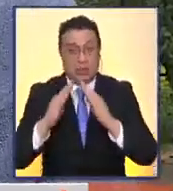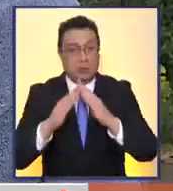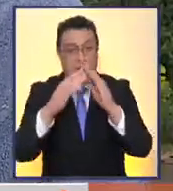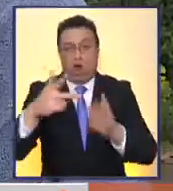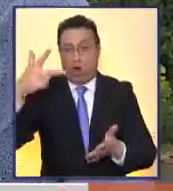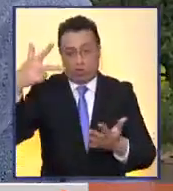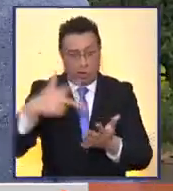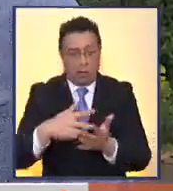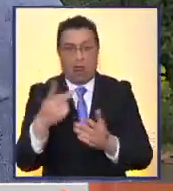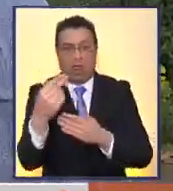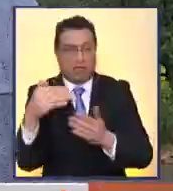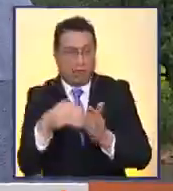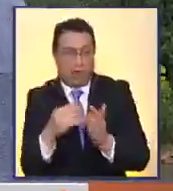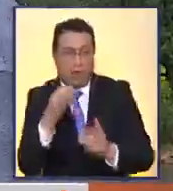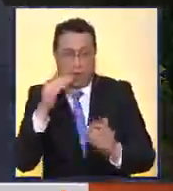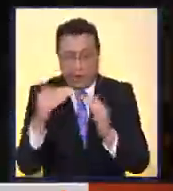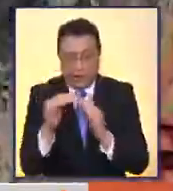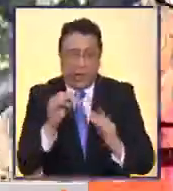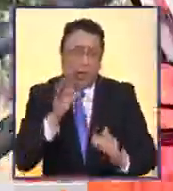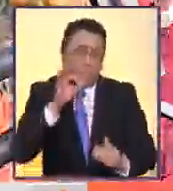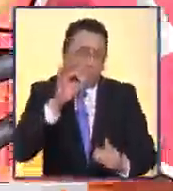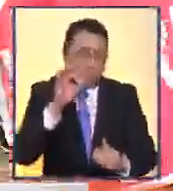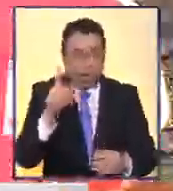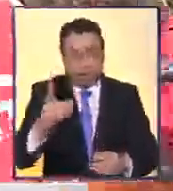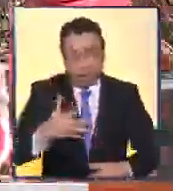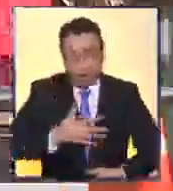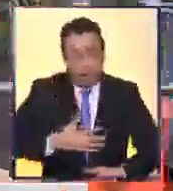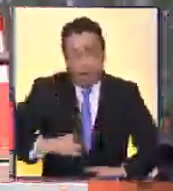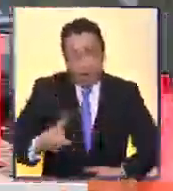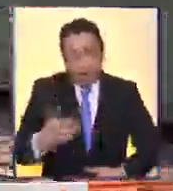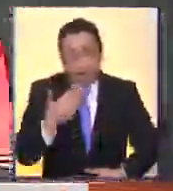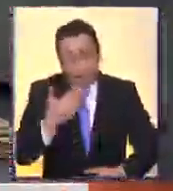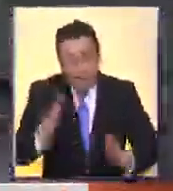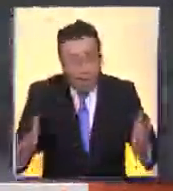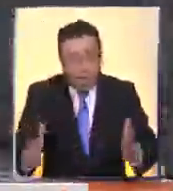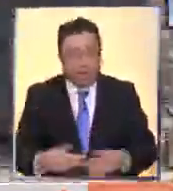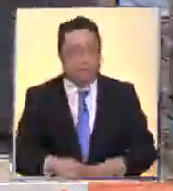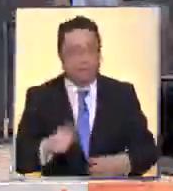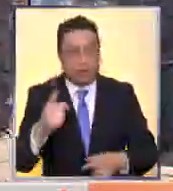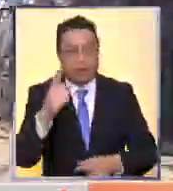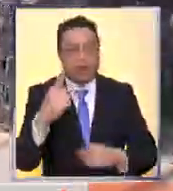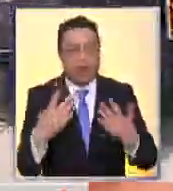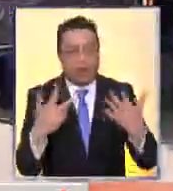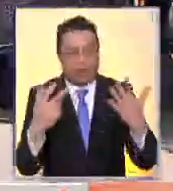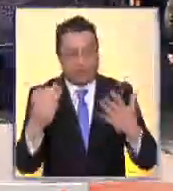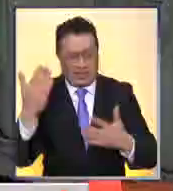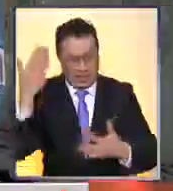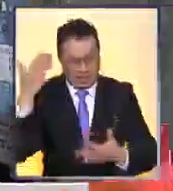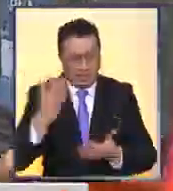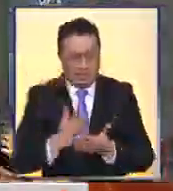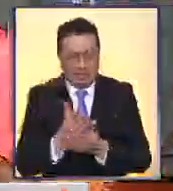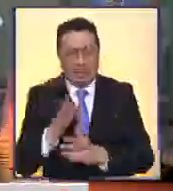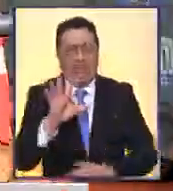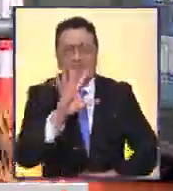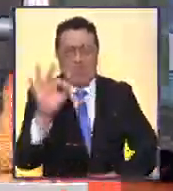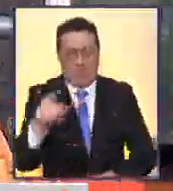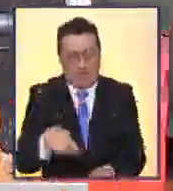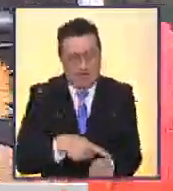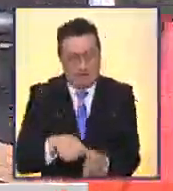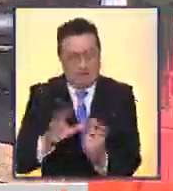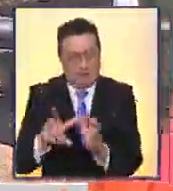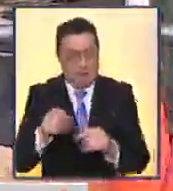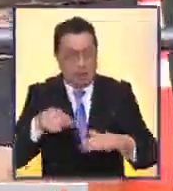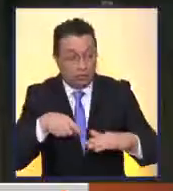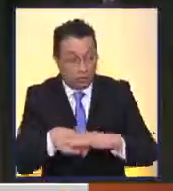o 12.000 UF por el lado de los presidentes. Viven en comunidad desde los 80, cerca de 500 familias. Al ingreso hay